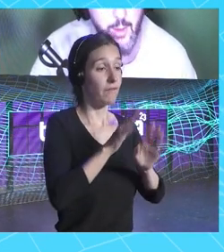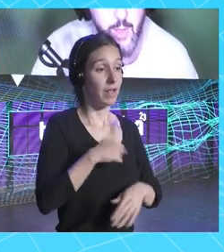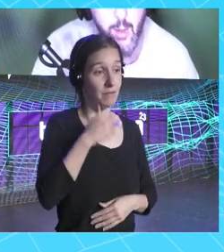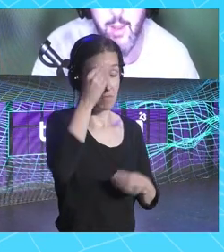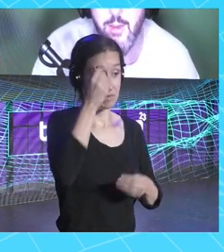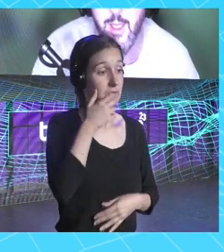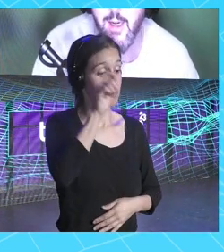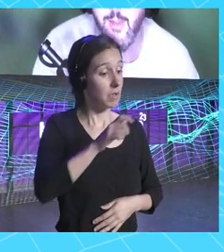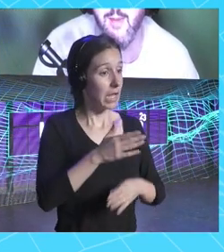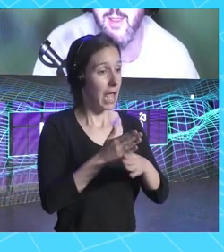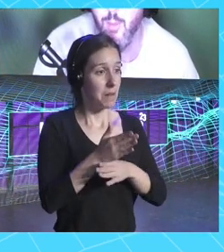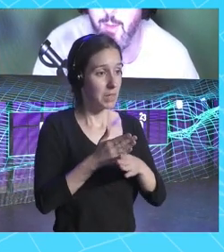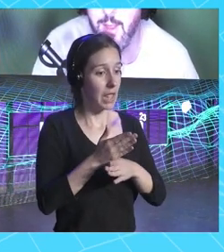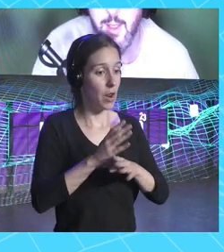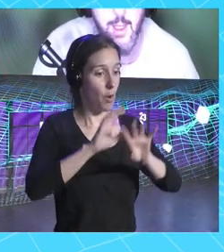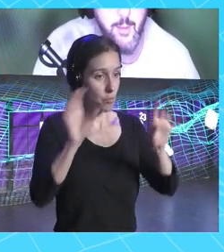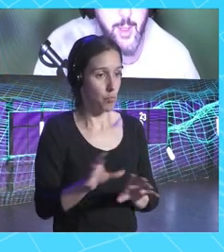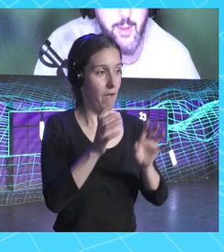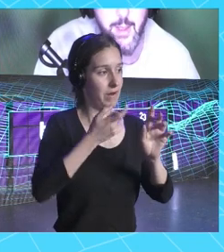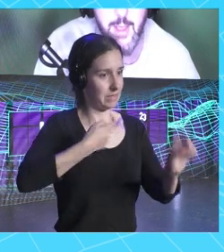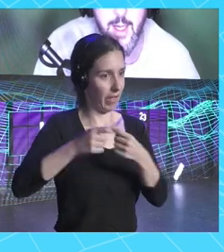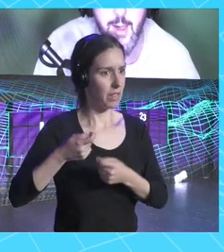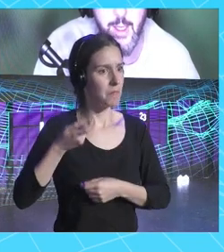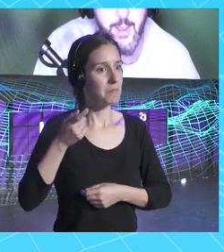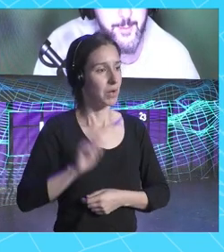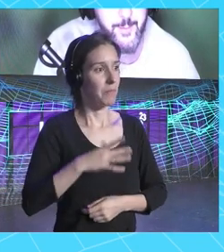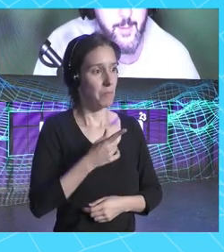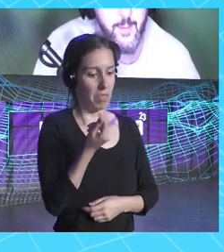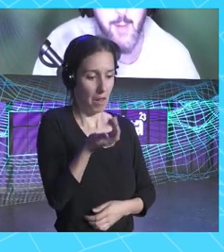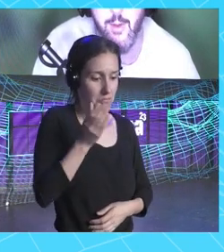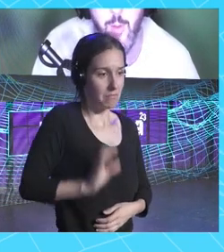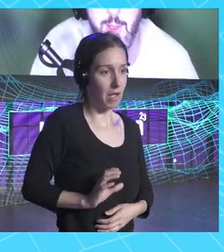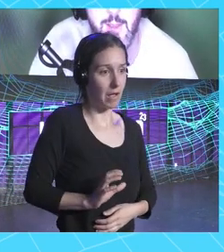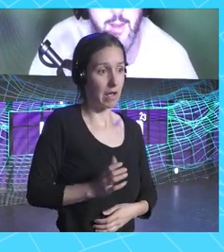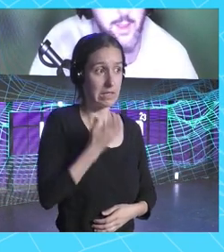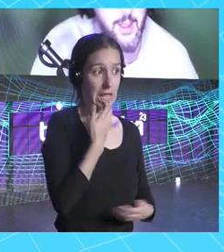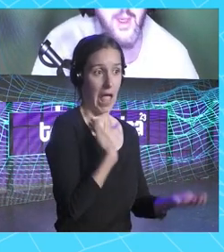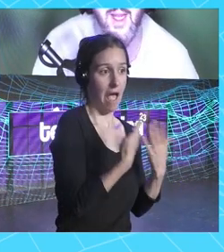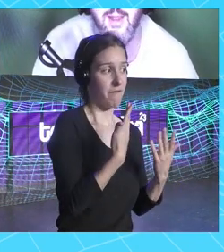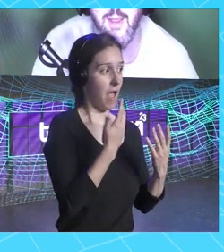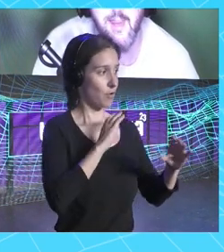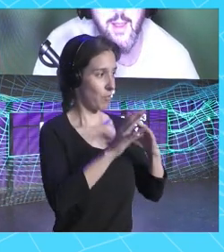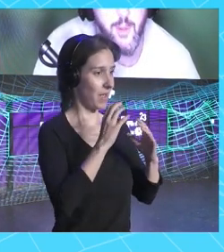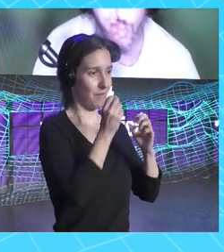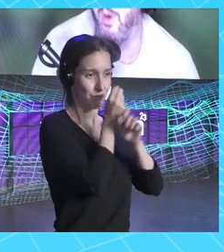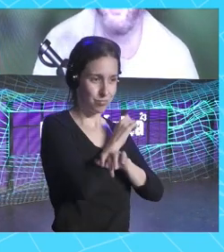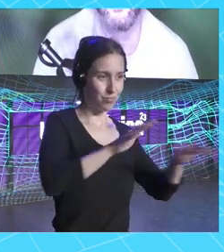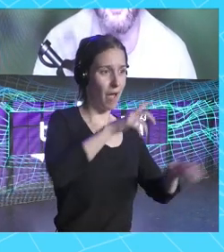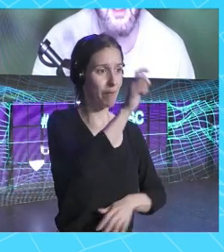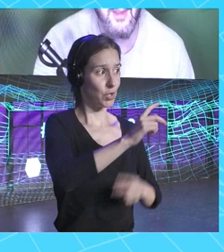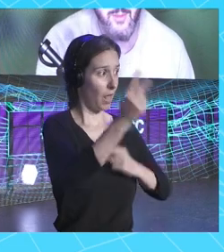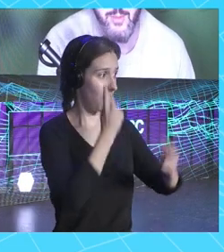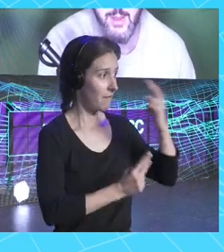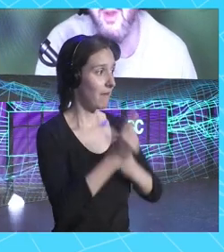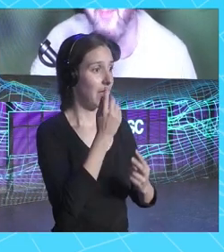un carpintero se gana la vida vendiendo muebles pero también se ganará la vida hablando de muebles y enseñándole a la gente cómo hace las cosas